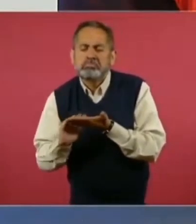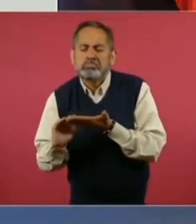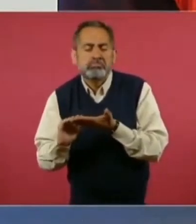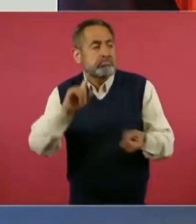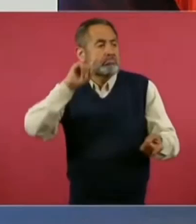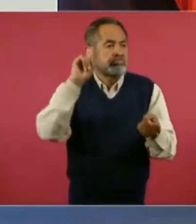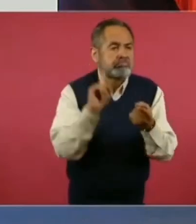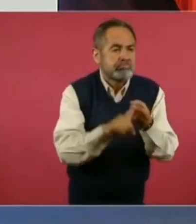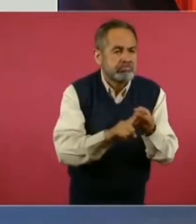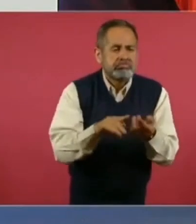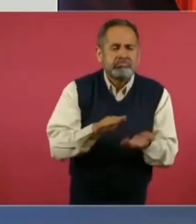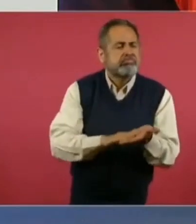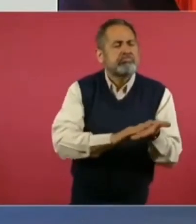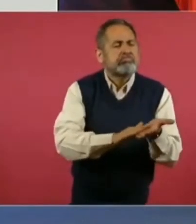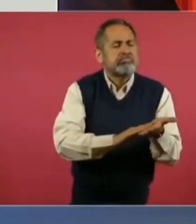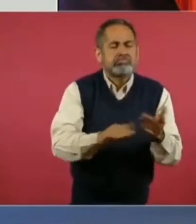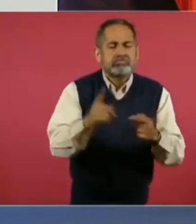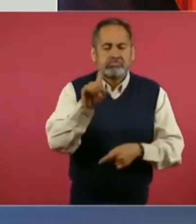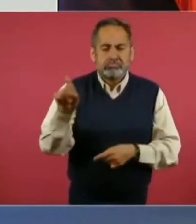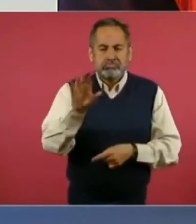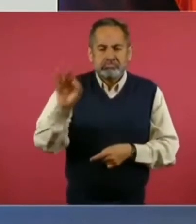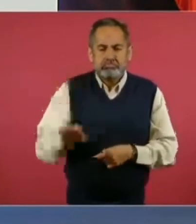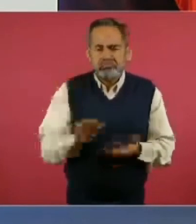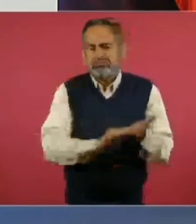100% de sus